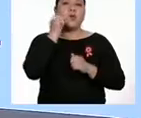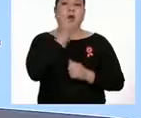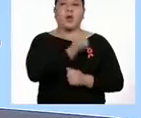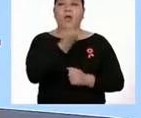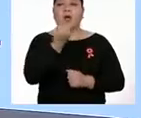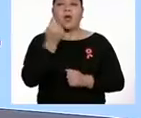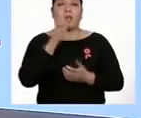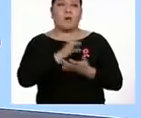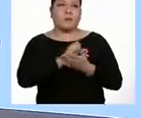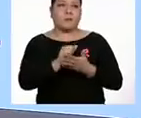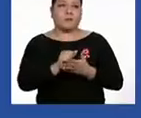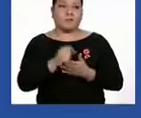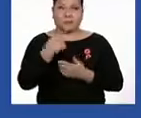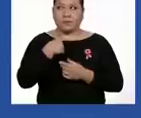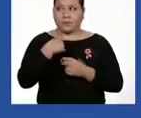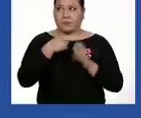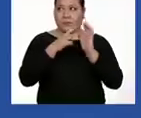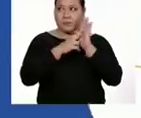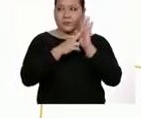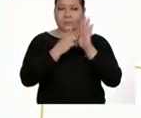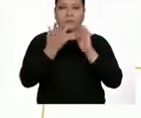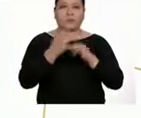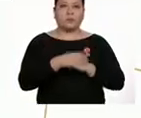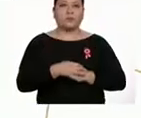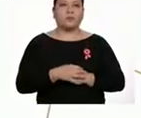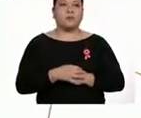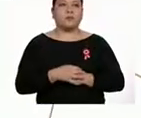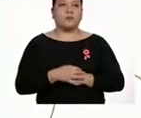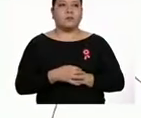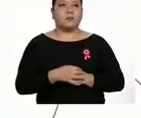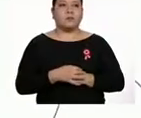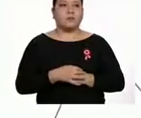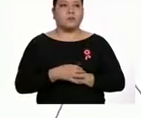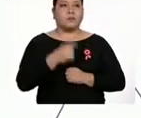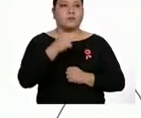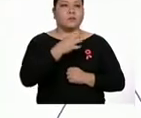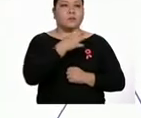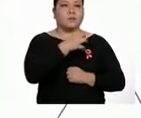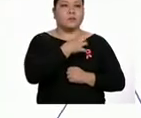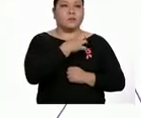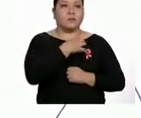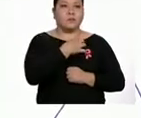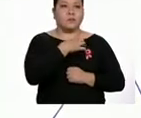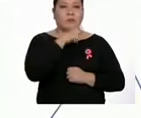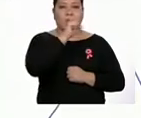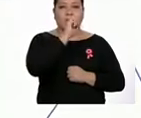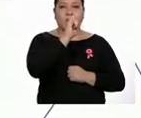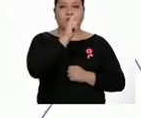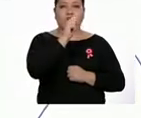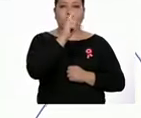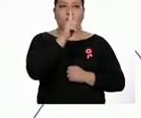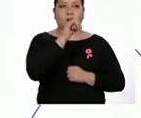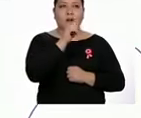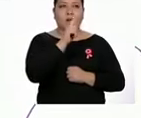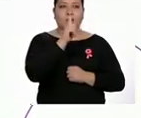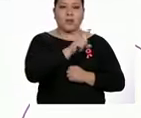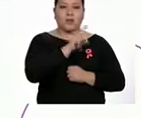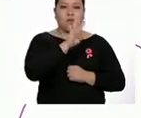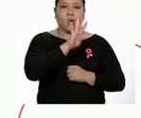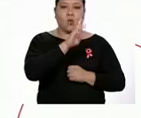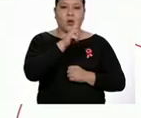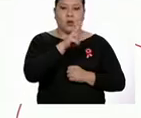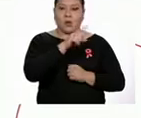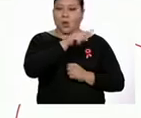cada mes. Listo, yo me encargo. En mayo, la presión sistólica fue desde